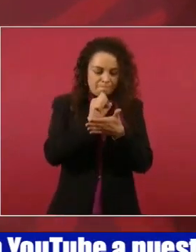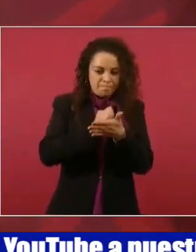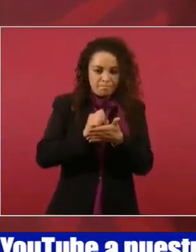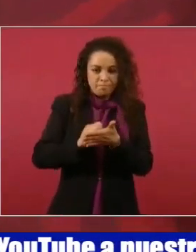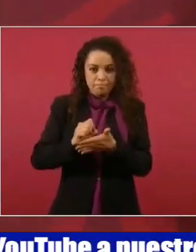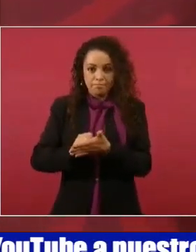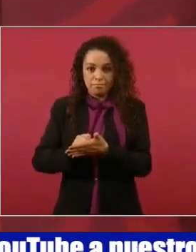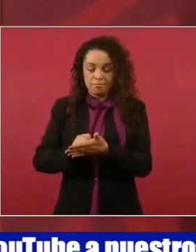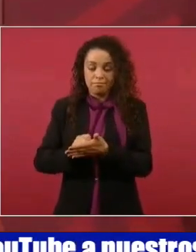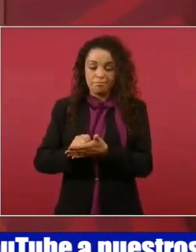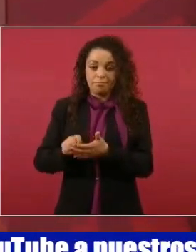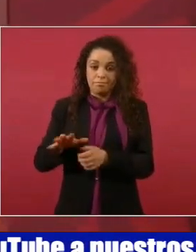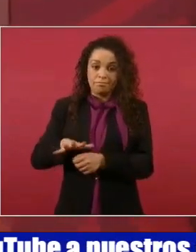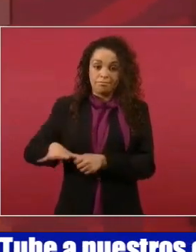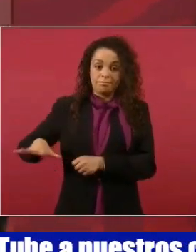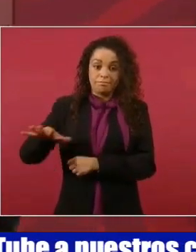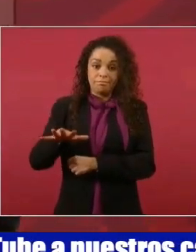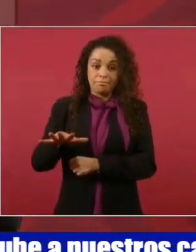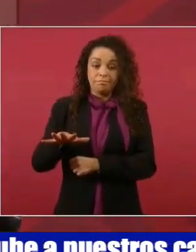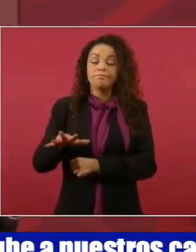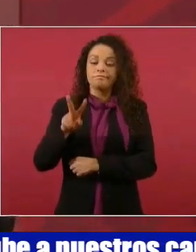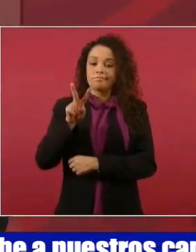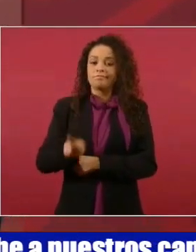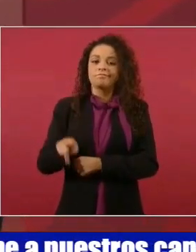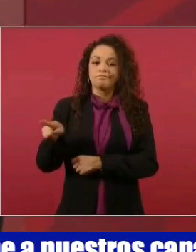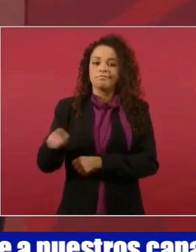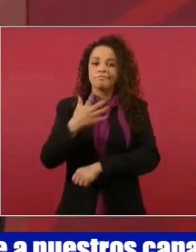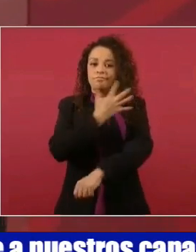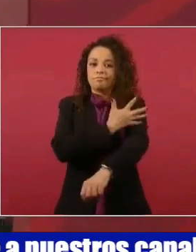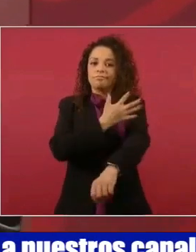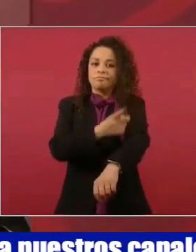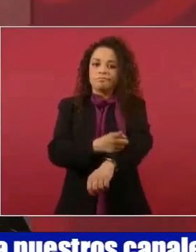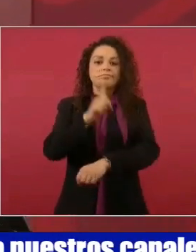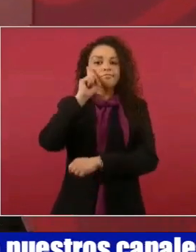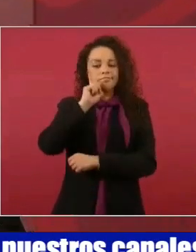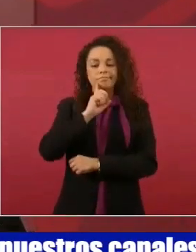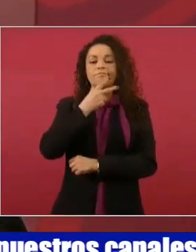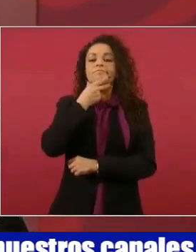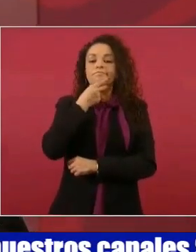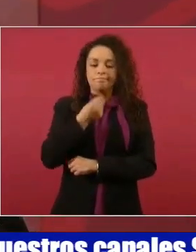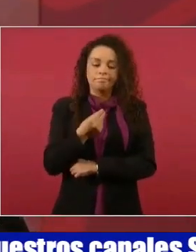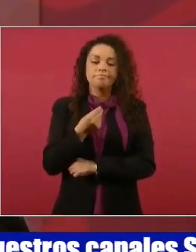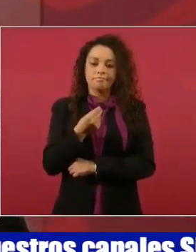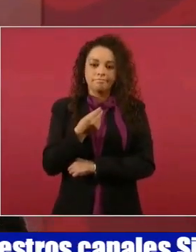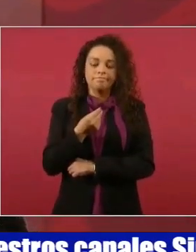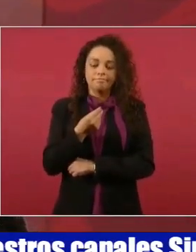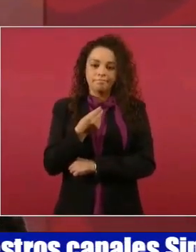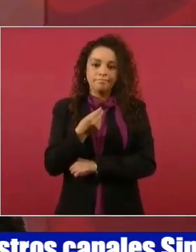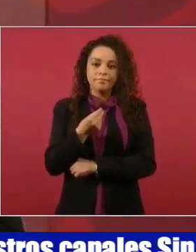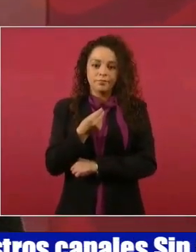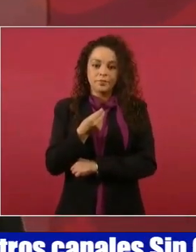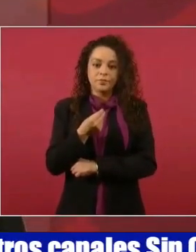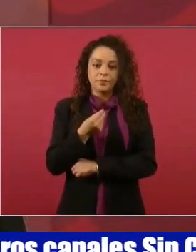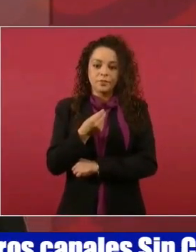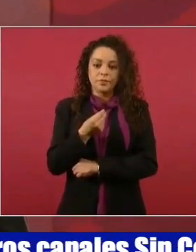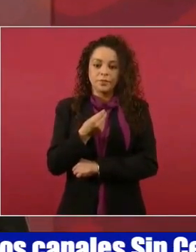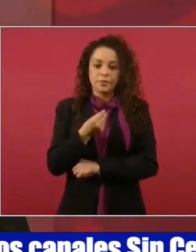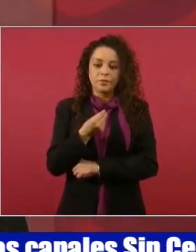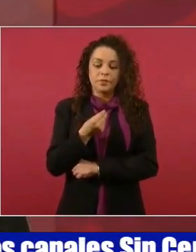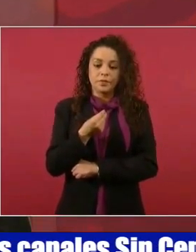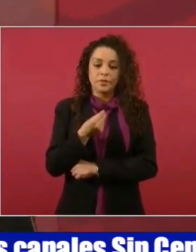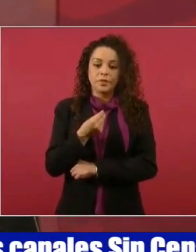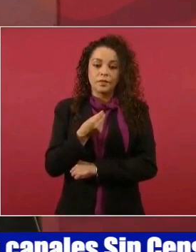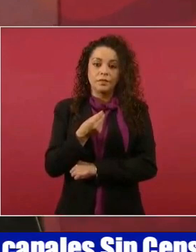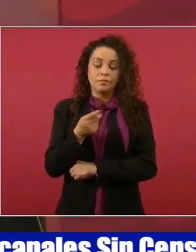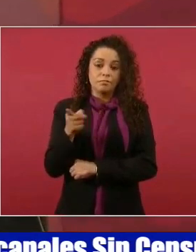y Furioso, la información que es de dominio público, que de que existió y que se